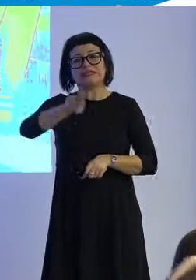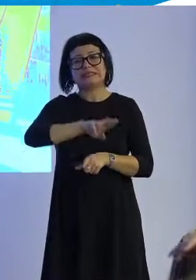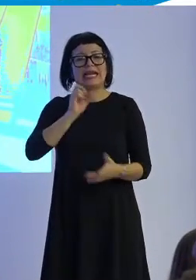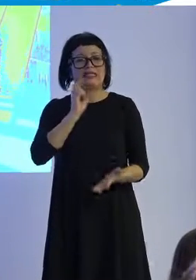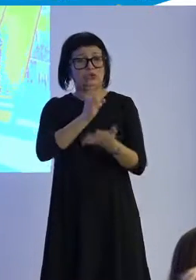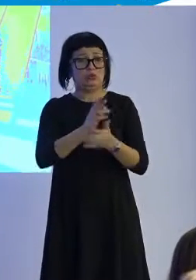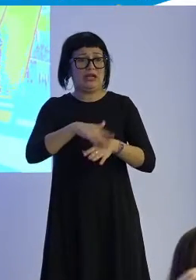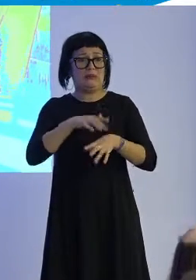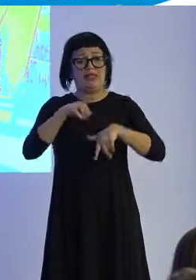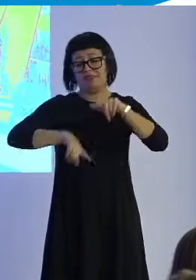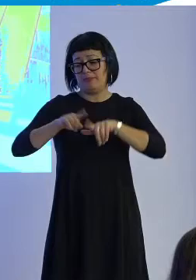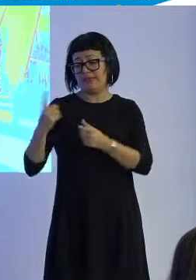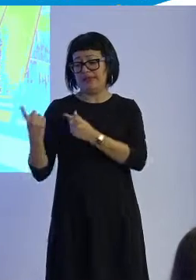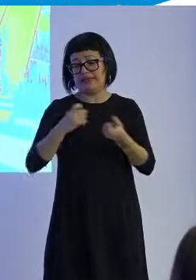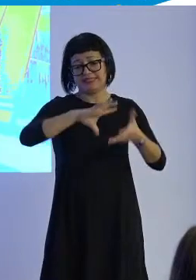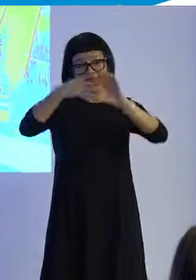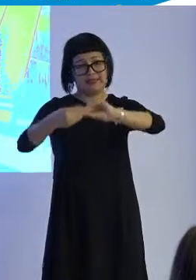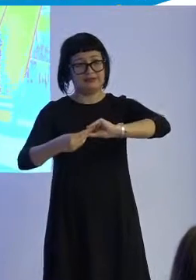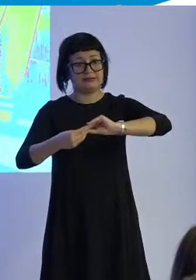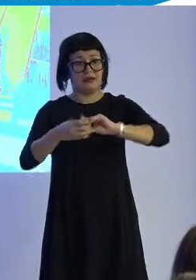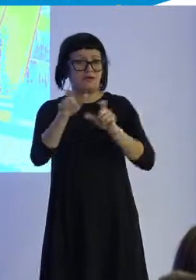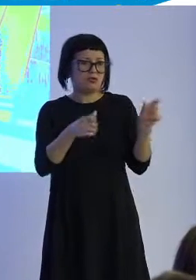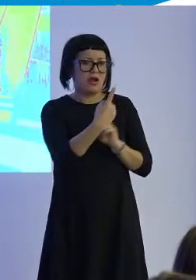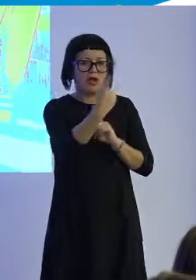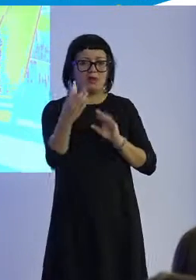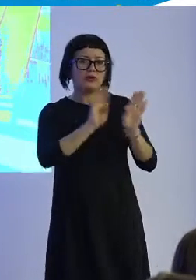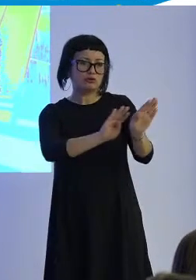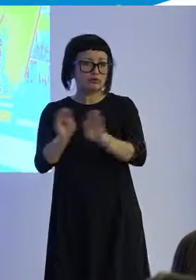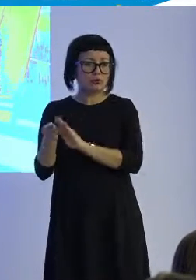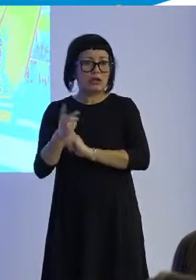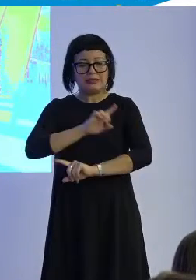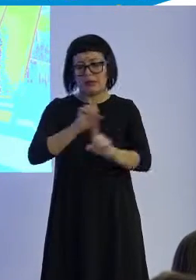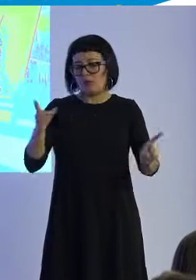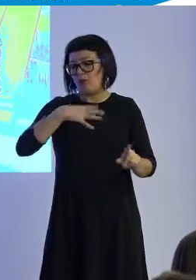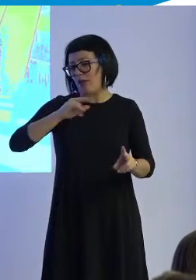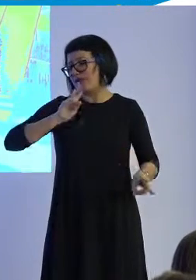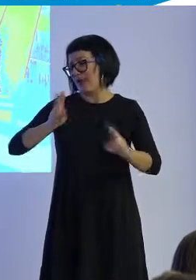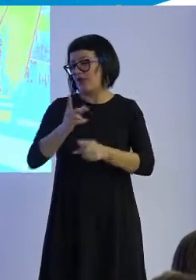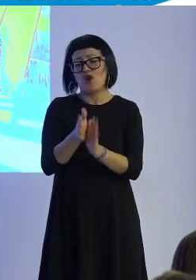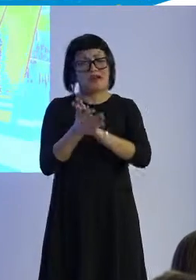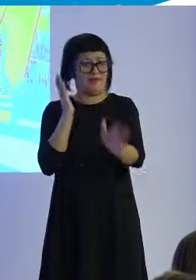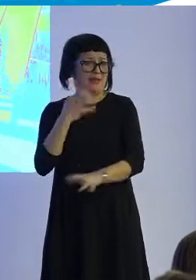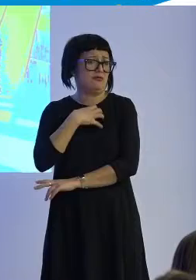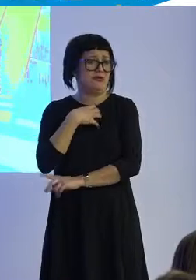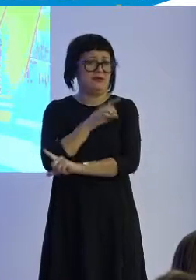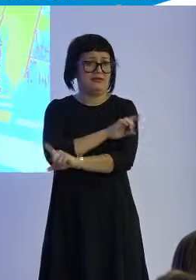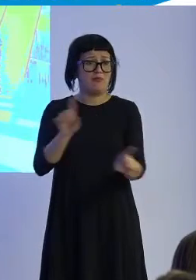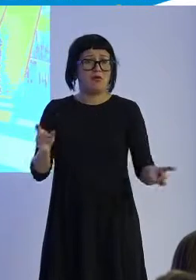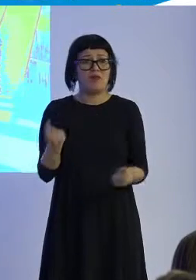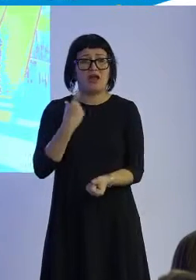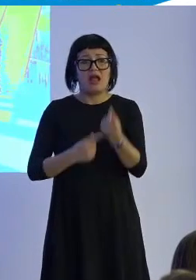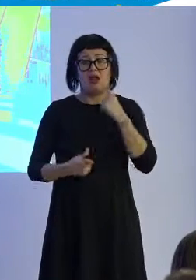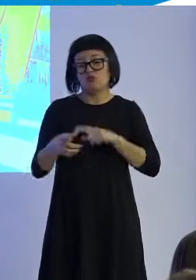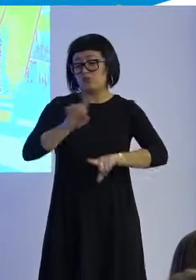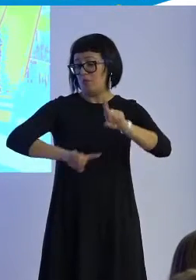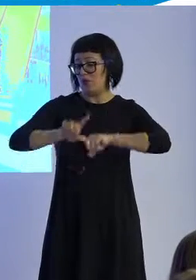reestructurar para las necesidades de cada persona. Tampoco podemos meter eventos de reacción rápida, porque muchas veces hay problemas de